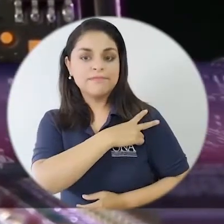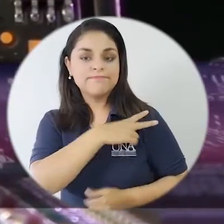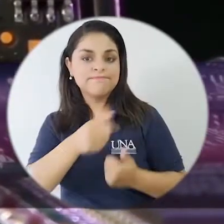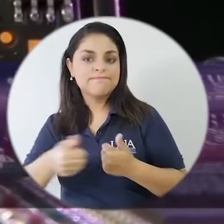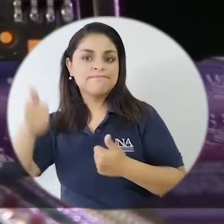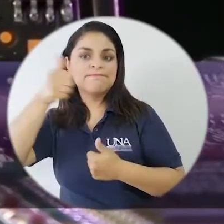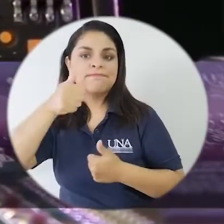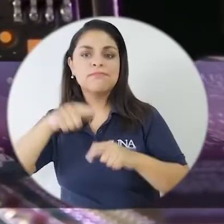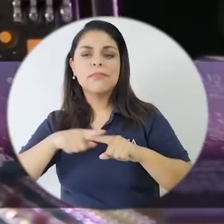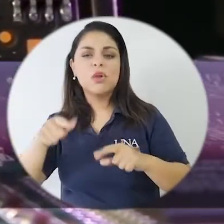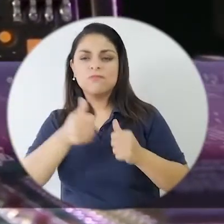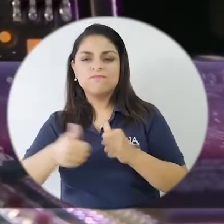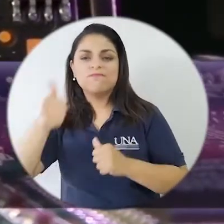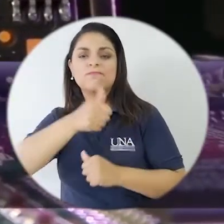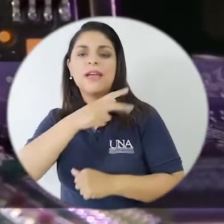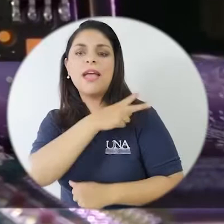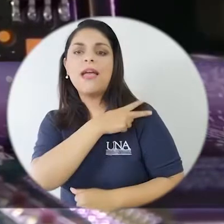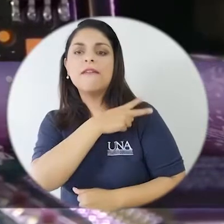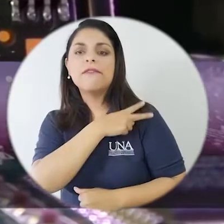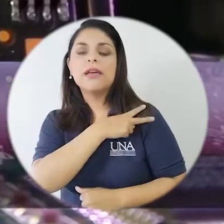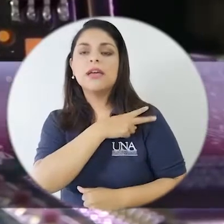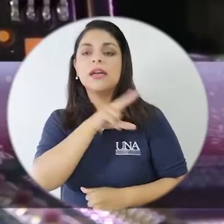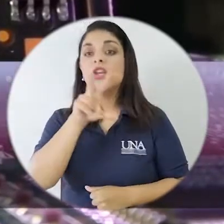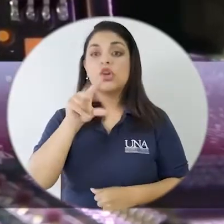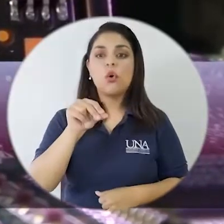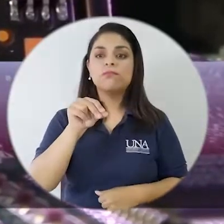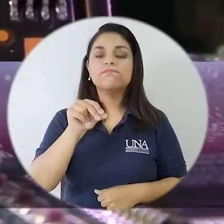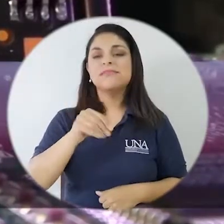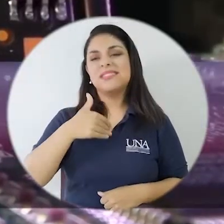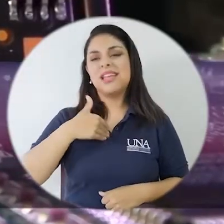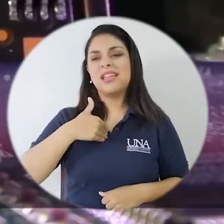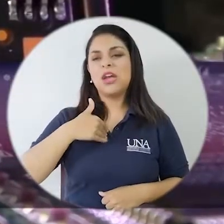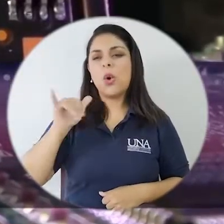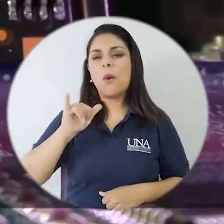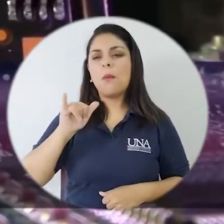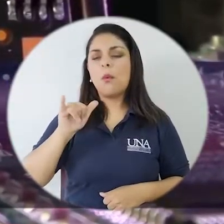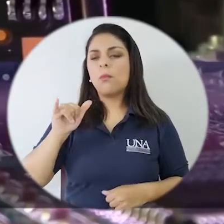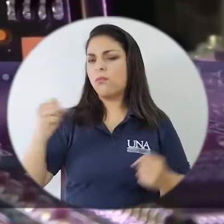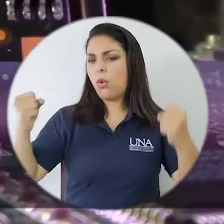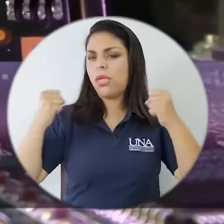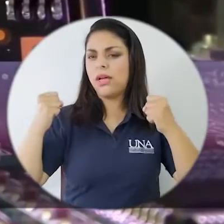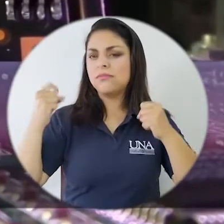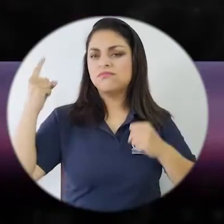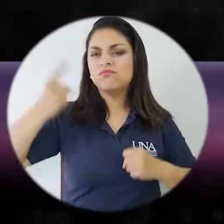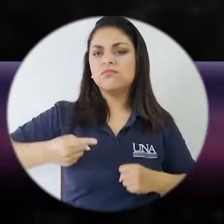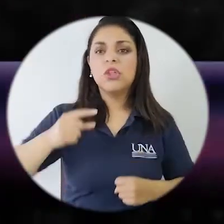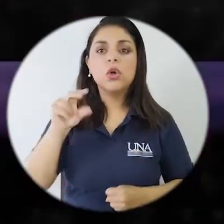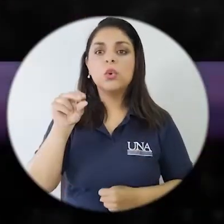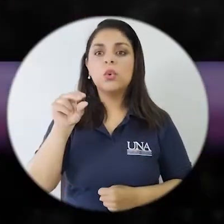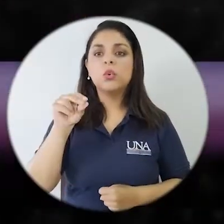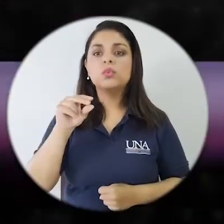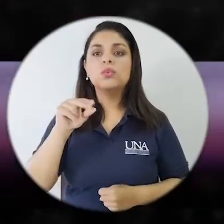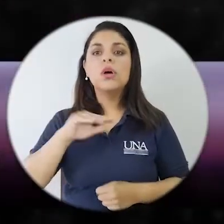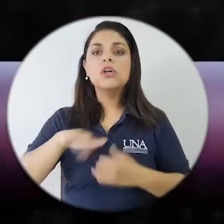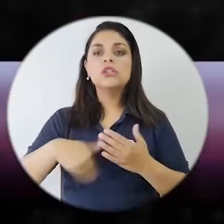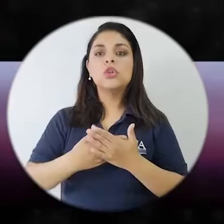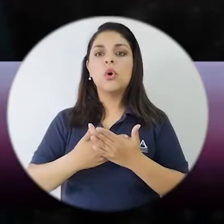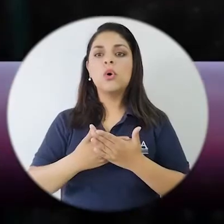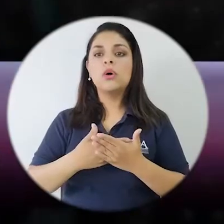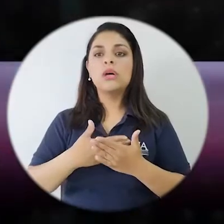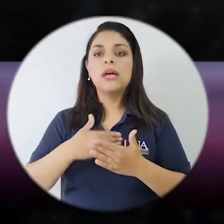de un jefe, pero el jefe no exactamente ejerce una posición jerárquica y de poder, sino que todo el